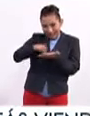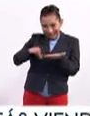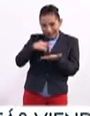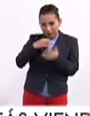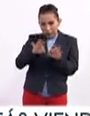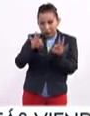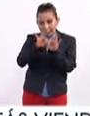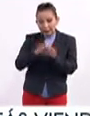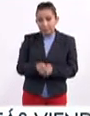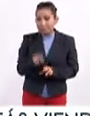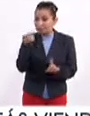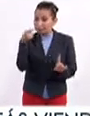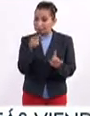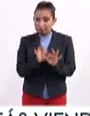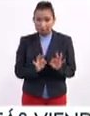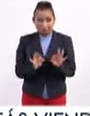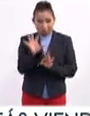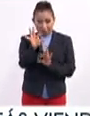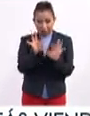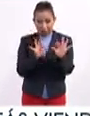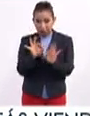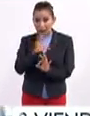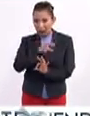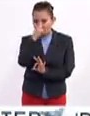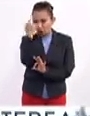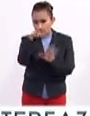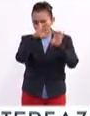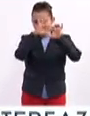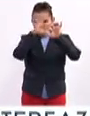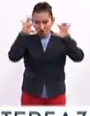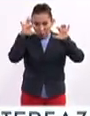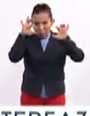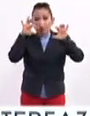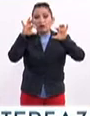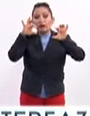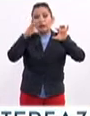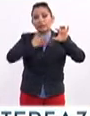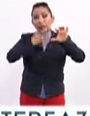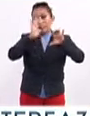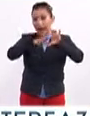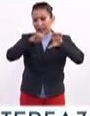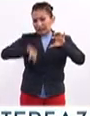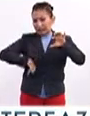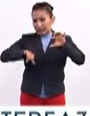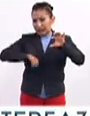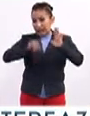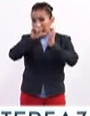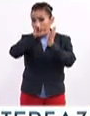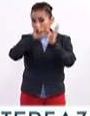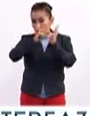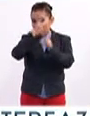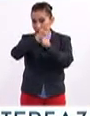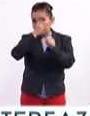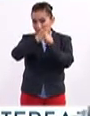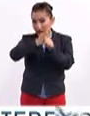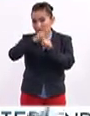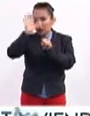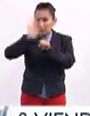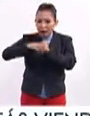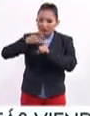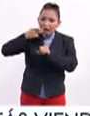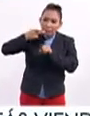analizar. Fundamentales. Hay otro párrafo que tiene más cosas interesantes del artículo primero y podríamos